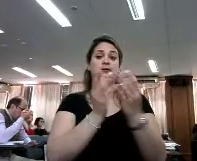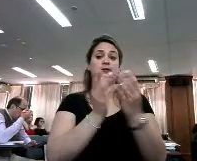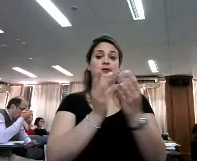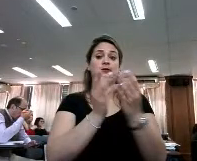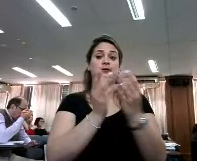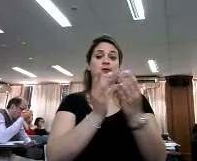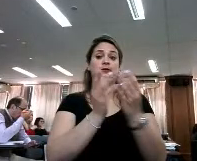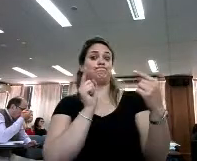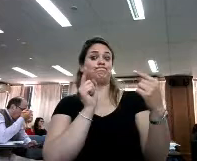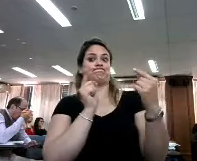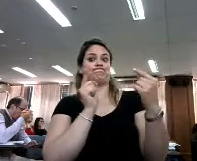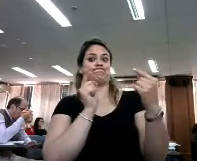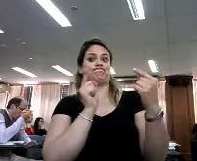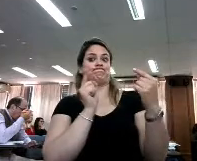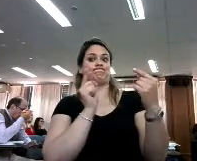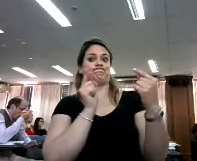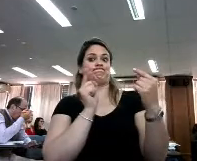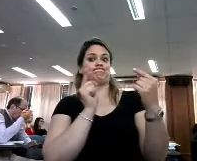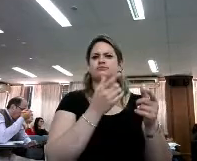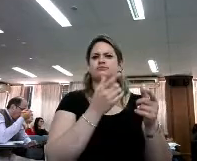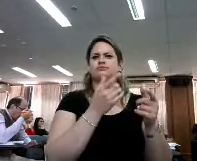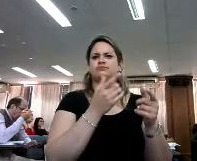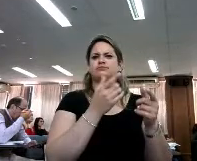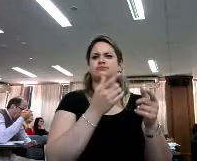¿Saben cómo funciona esto?